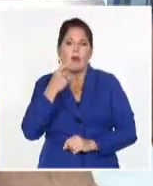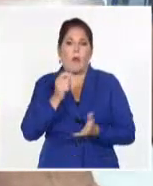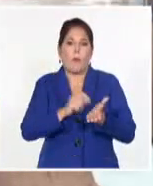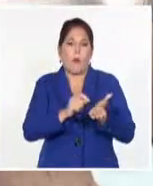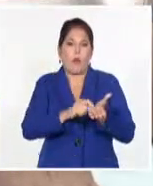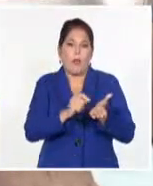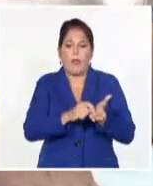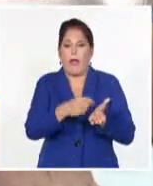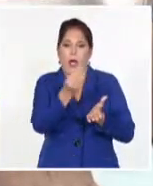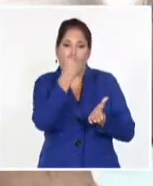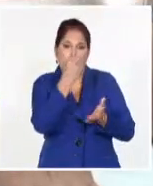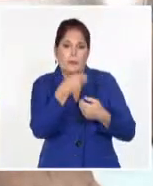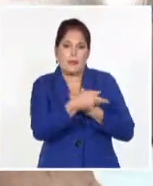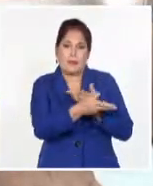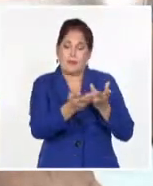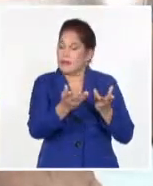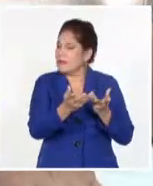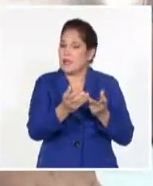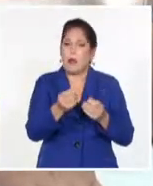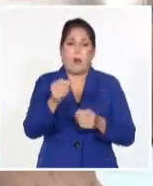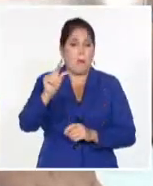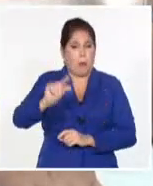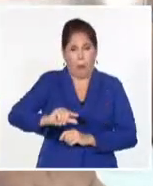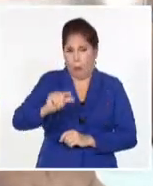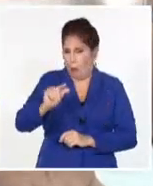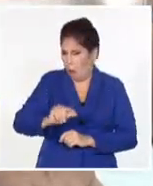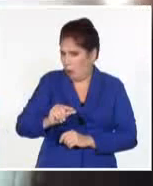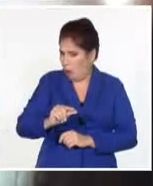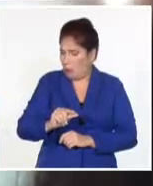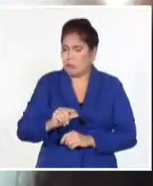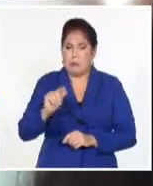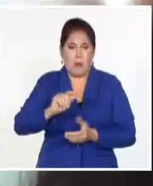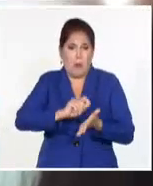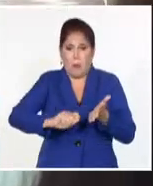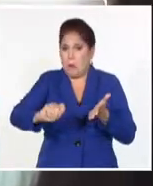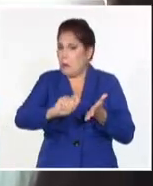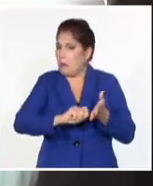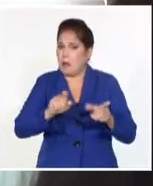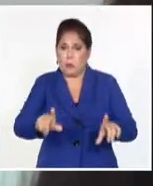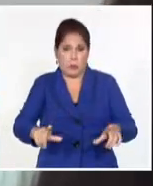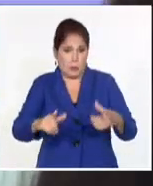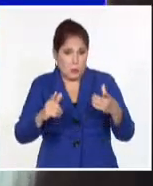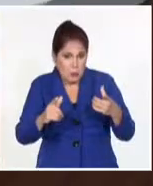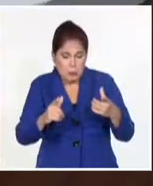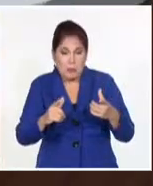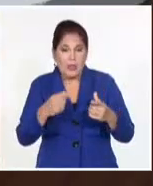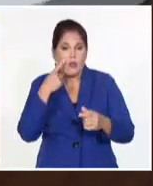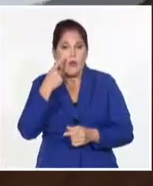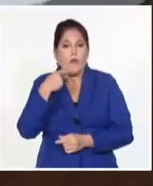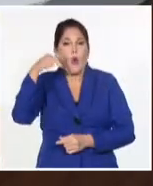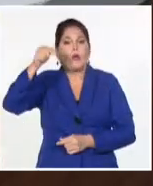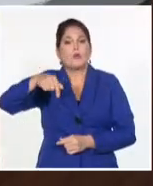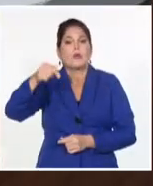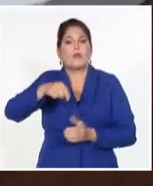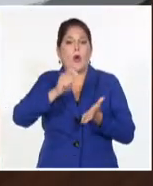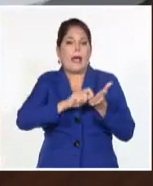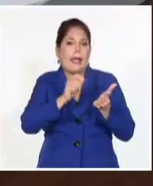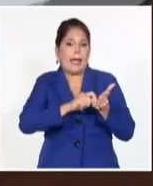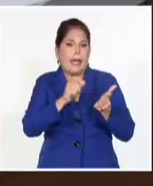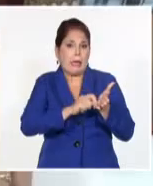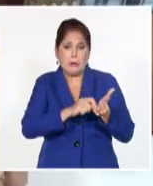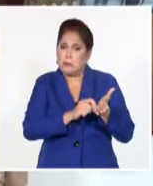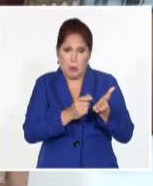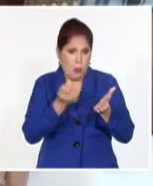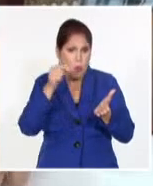industria alimentaria de los excedentes e inestabilidad de los surtidos planificados. Hay desactualización del registro de los